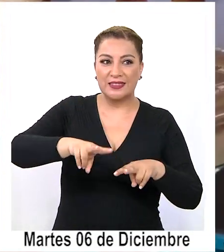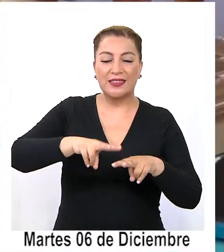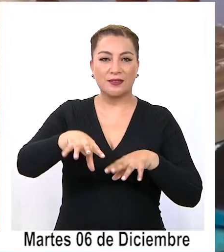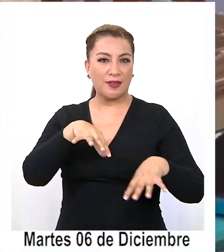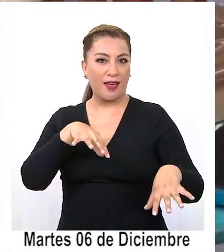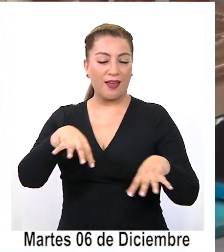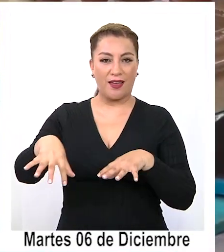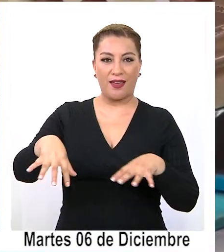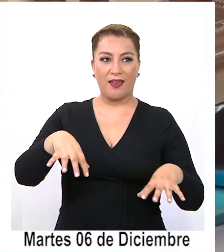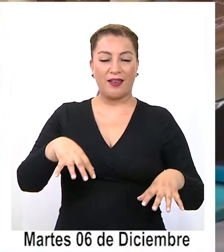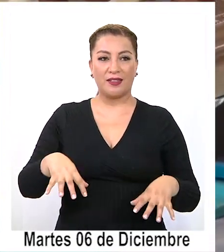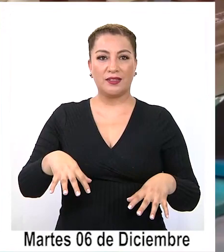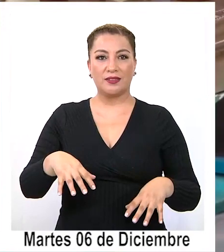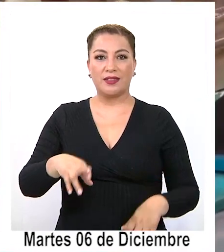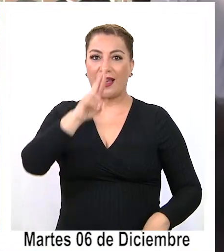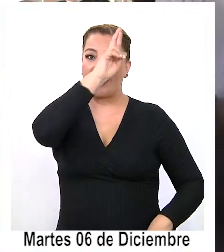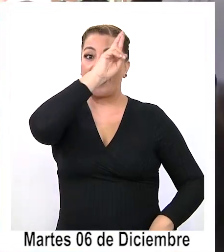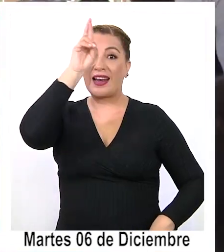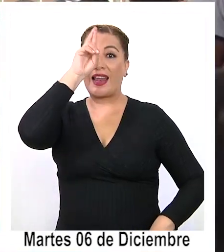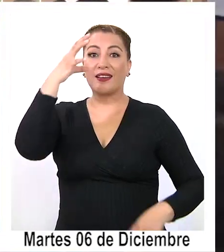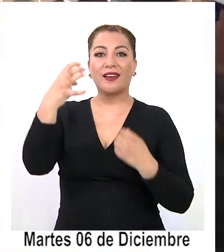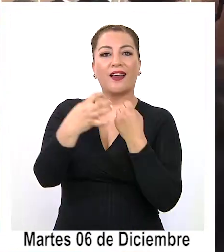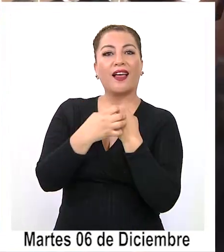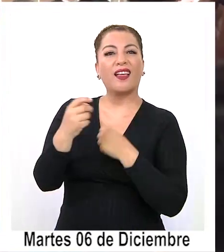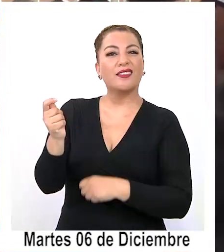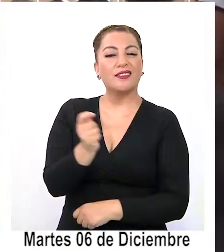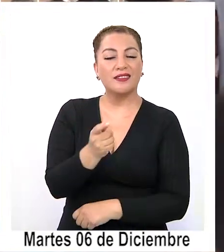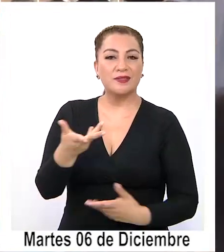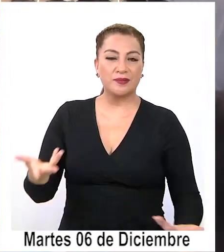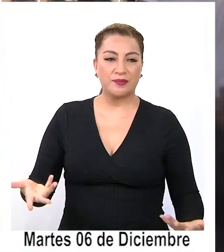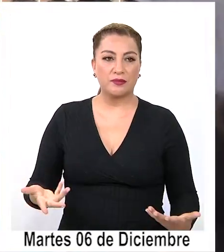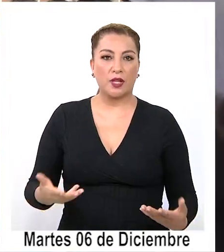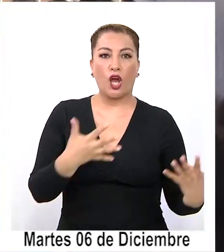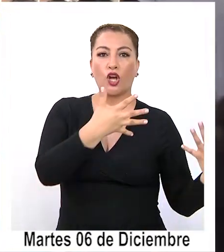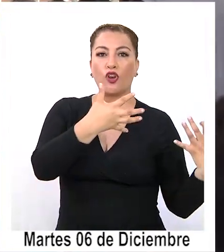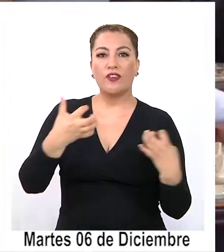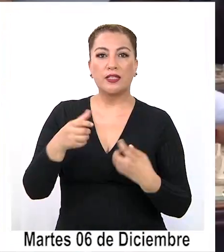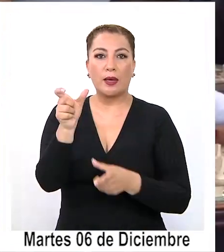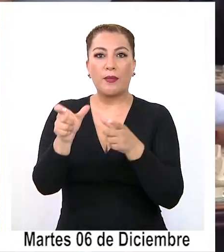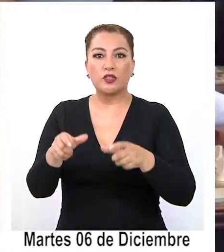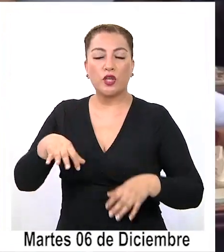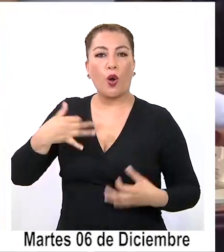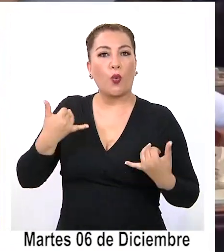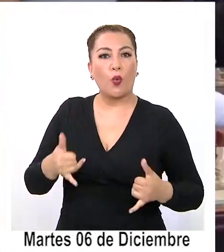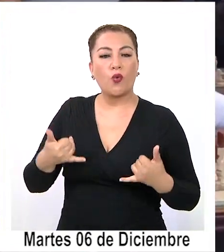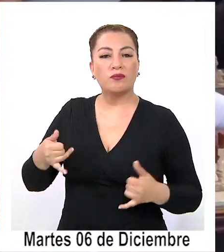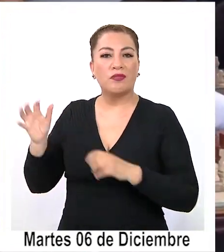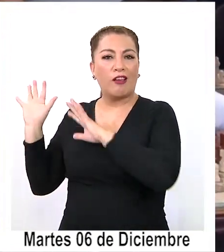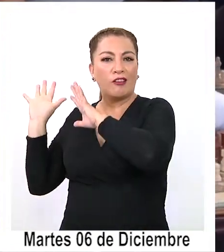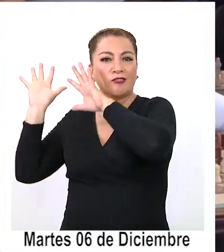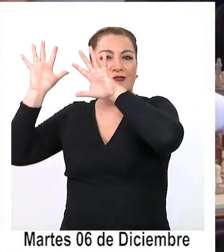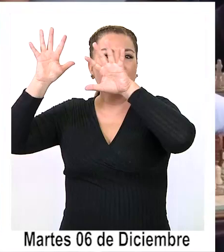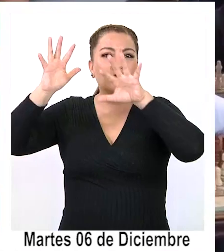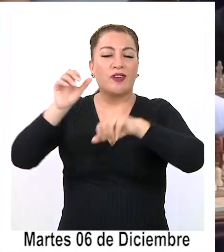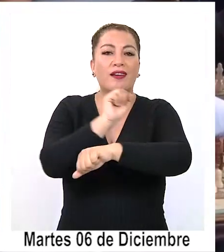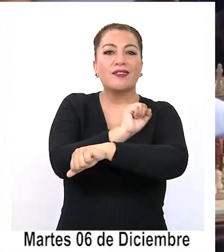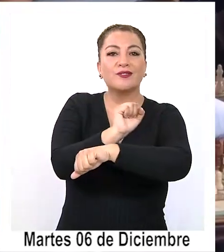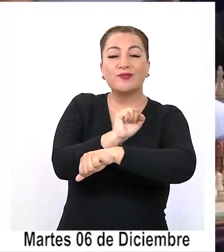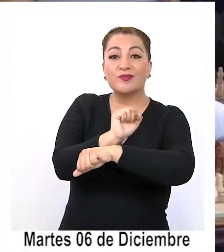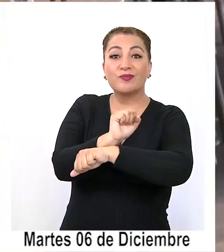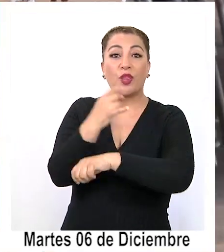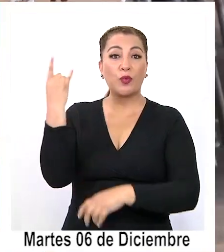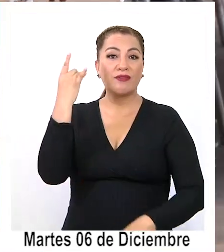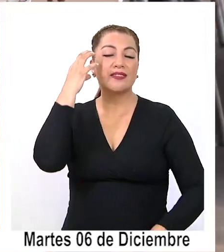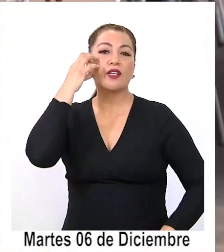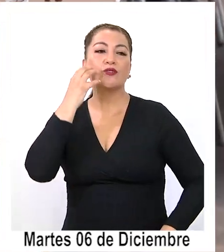de la actividad Reina de Taravacá. Más de 900 jugadores llegaron hasta el sector de estacionamientos de la